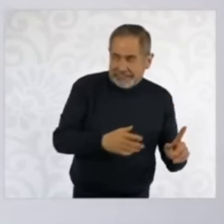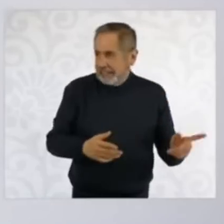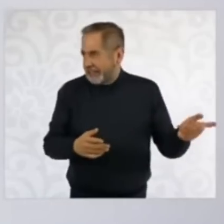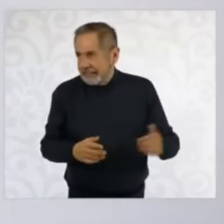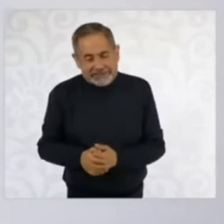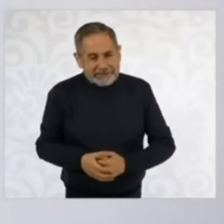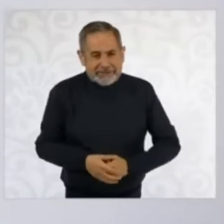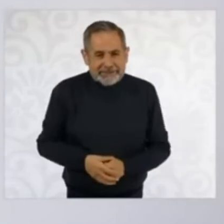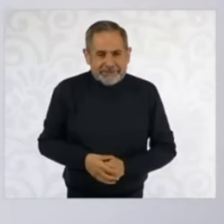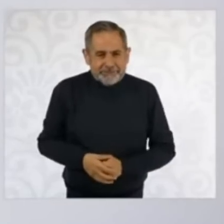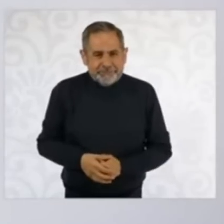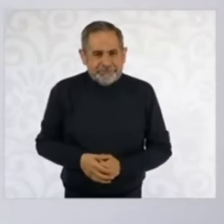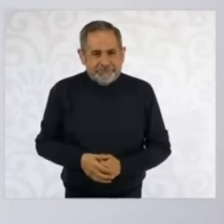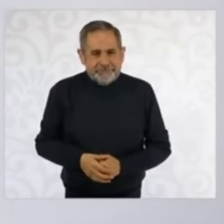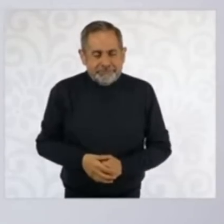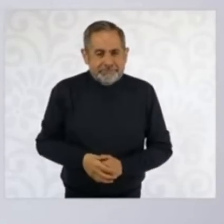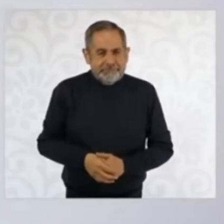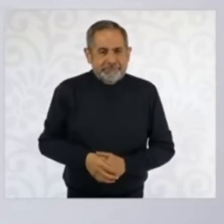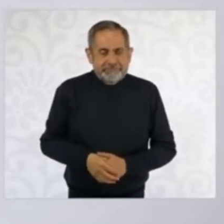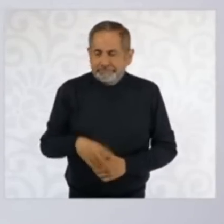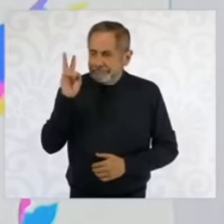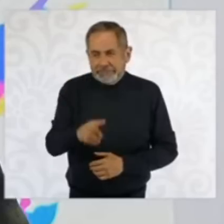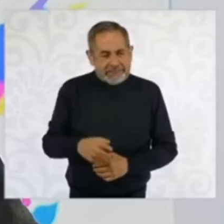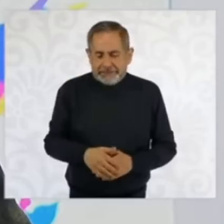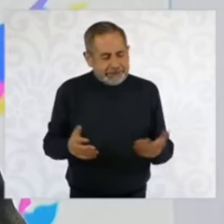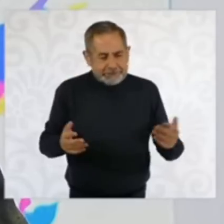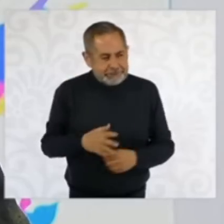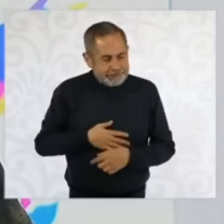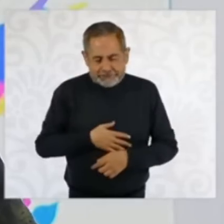que la verdad, con todo respeto,